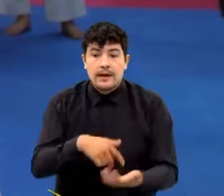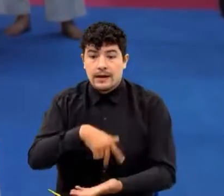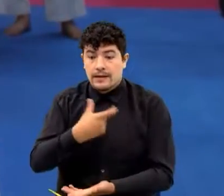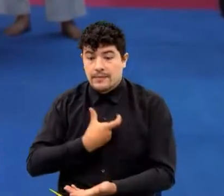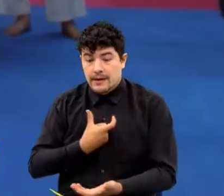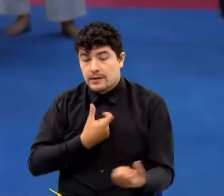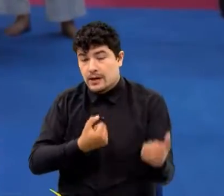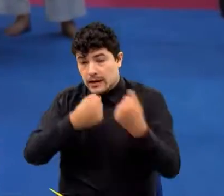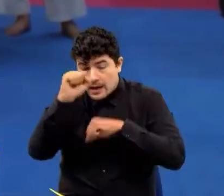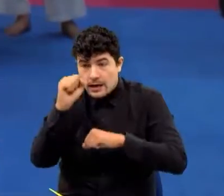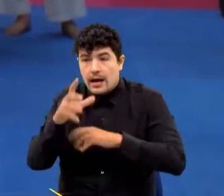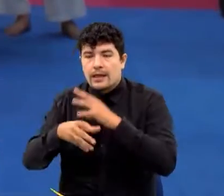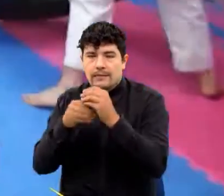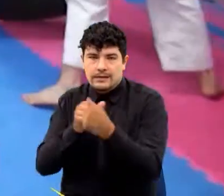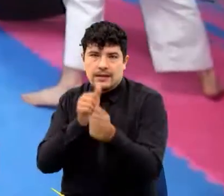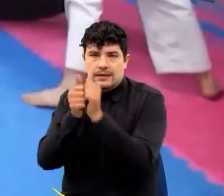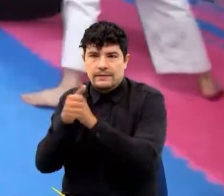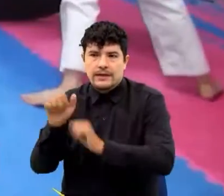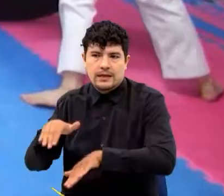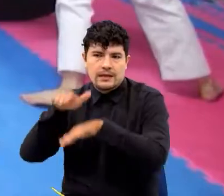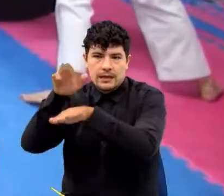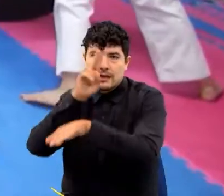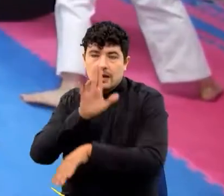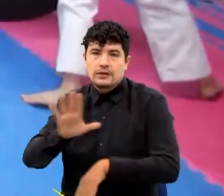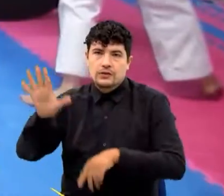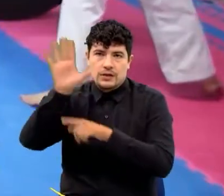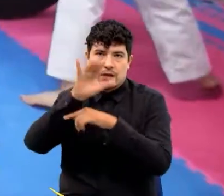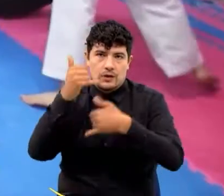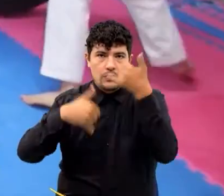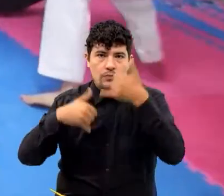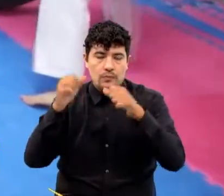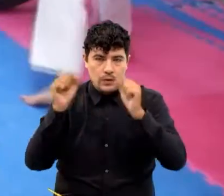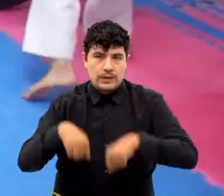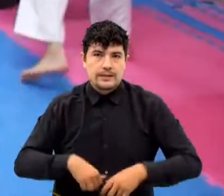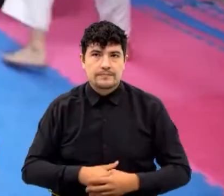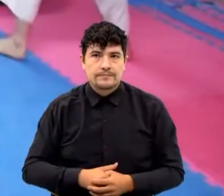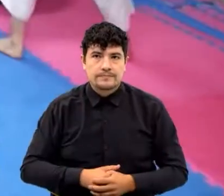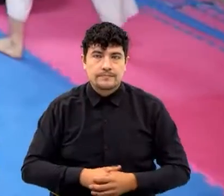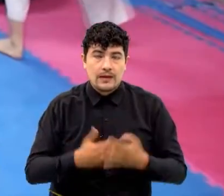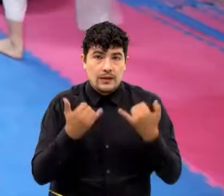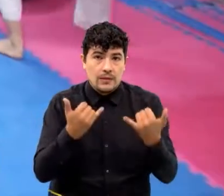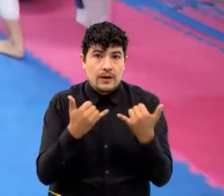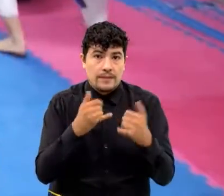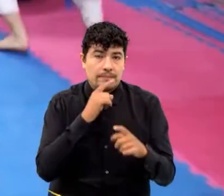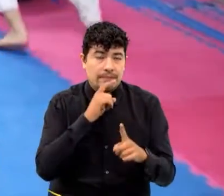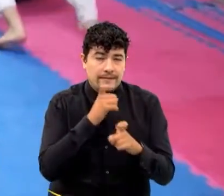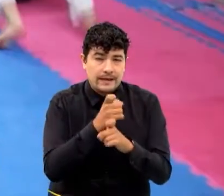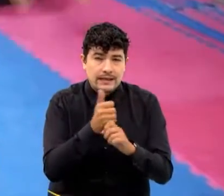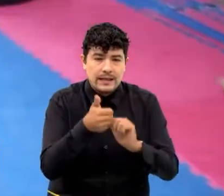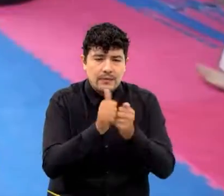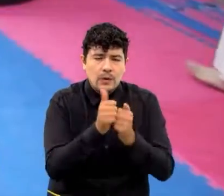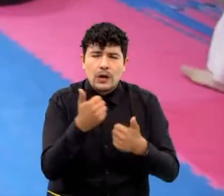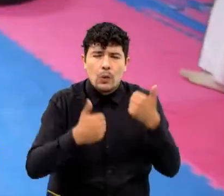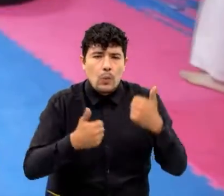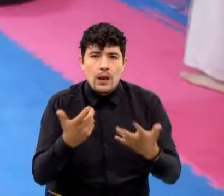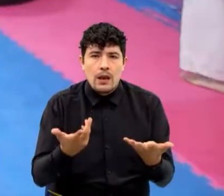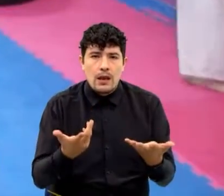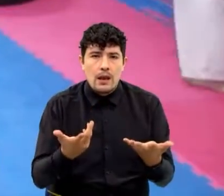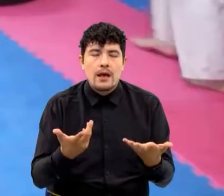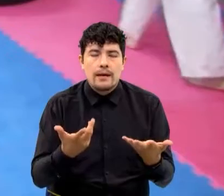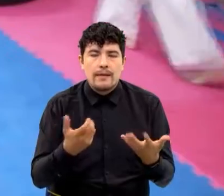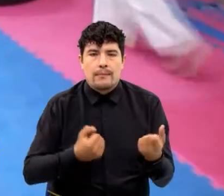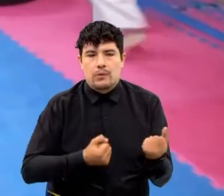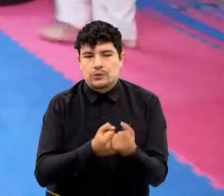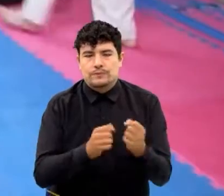mejor clasificación para el departamento. La principal dificultad de los deportistas de la región es la falta de apoyo. Pese a